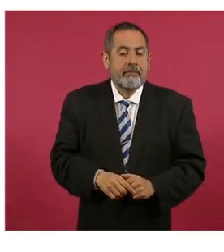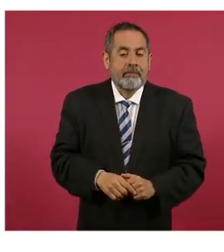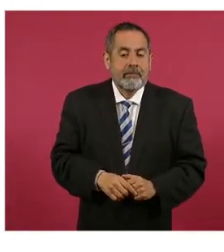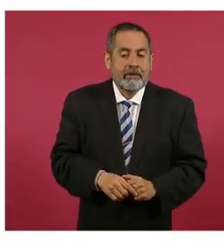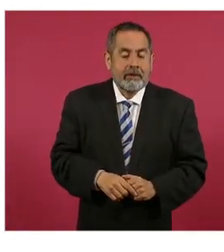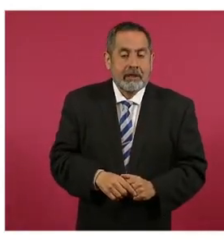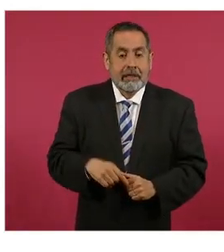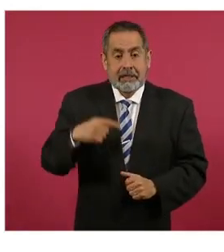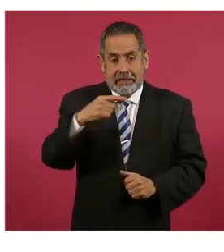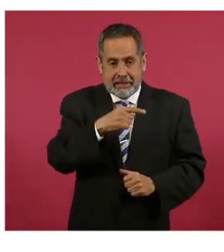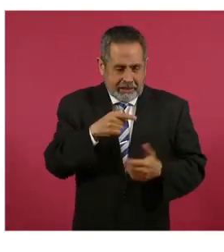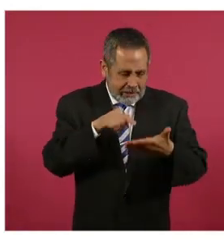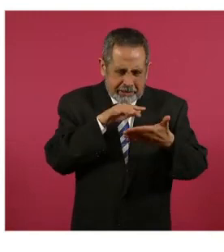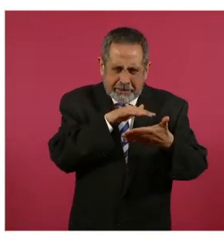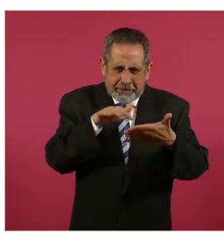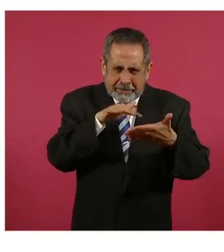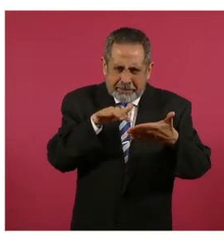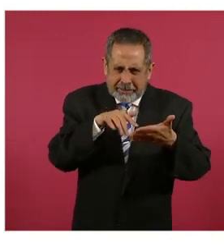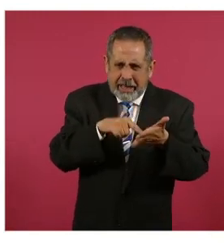lo que dice el acuerdo.